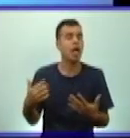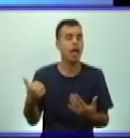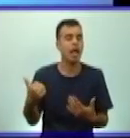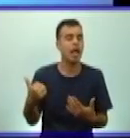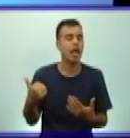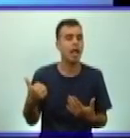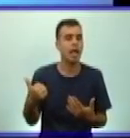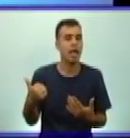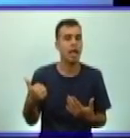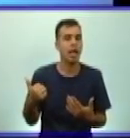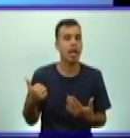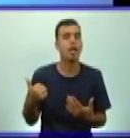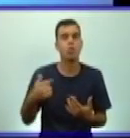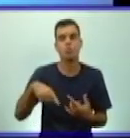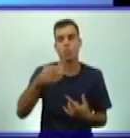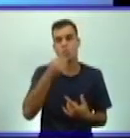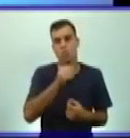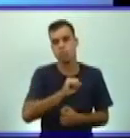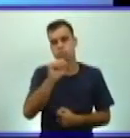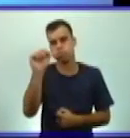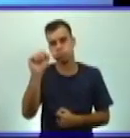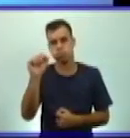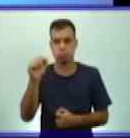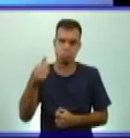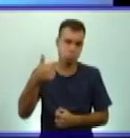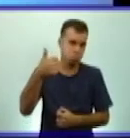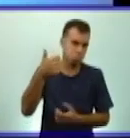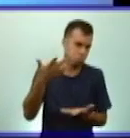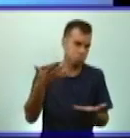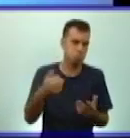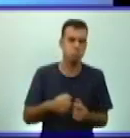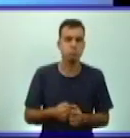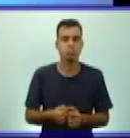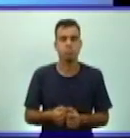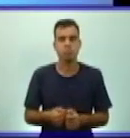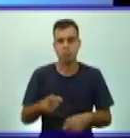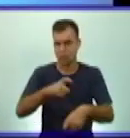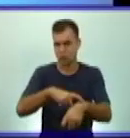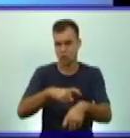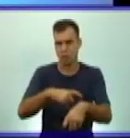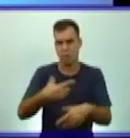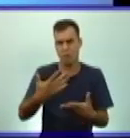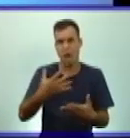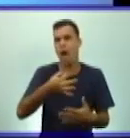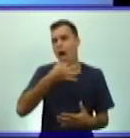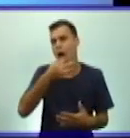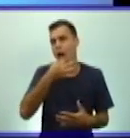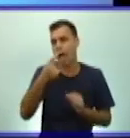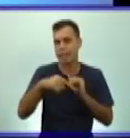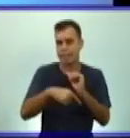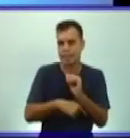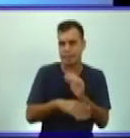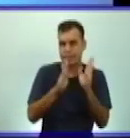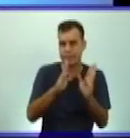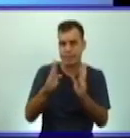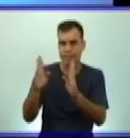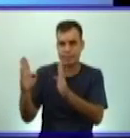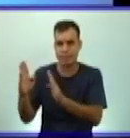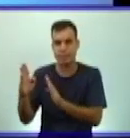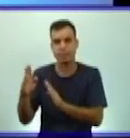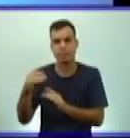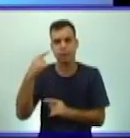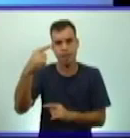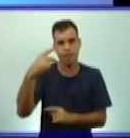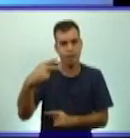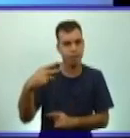finalmente ustedes a vencerlo con mucho éxito, puesto que vamos a tener todo el tiempo suficiente para explicar detalladamente cada uno de estos